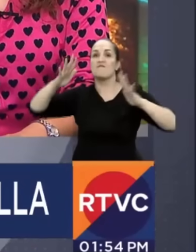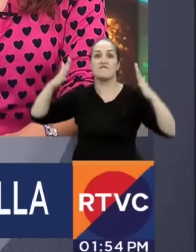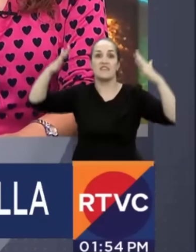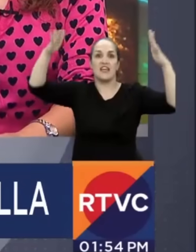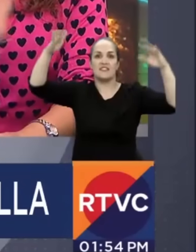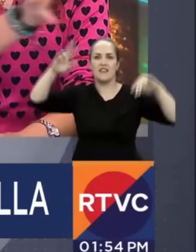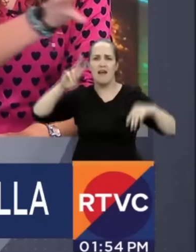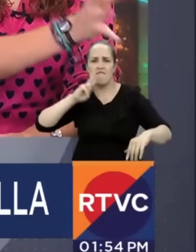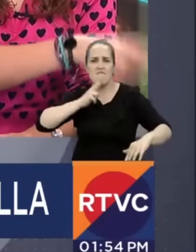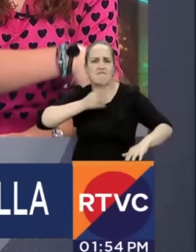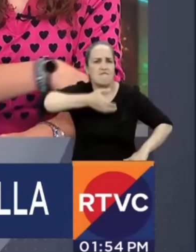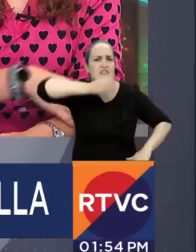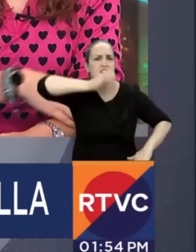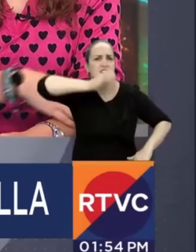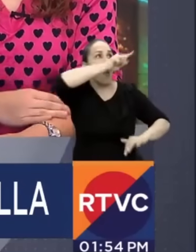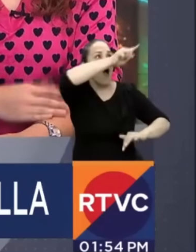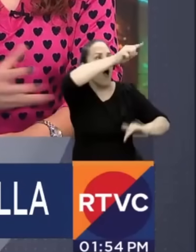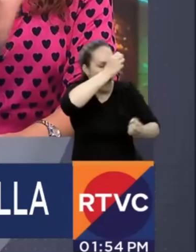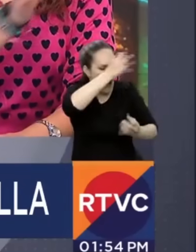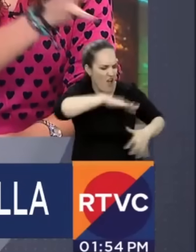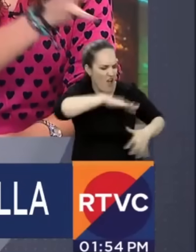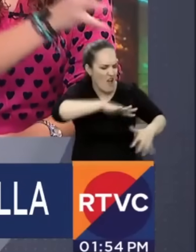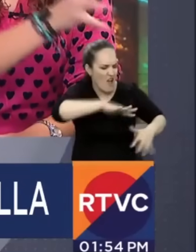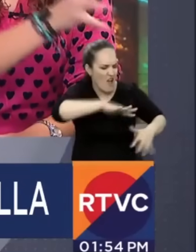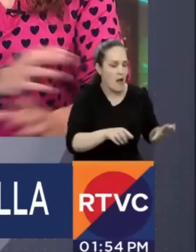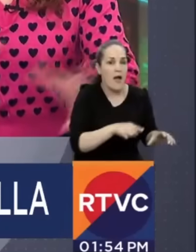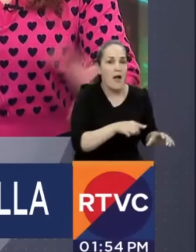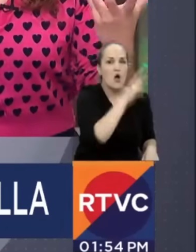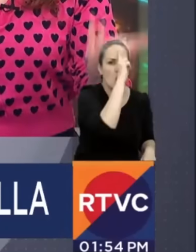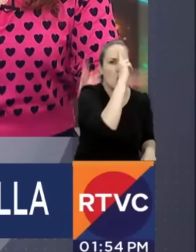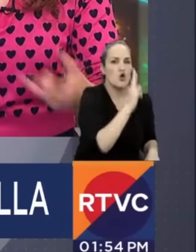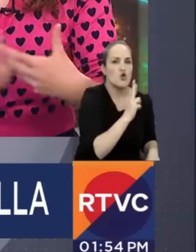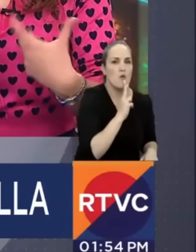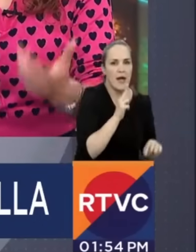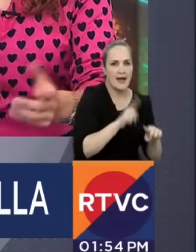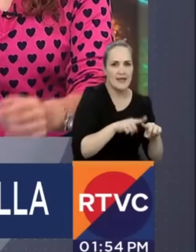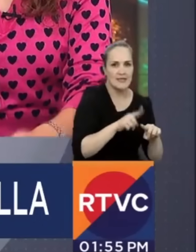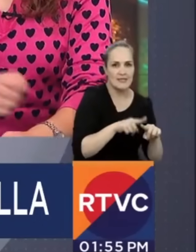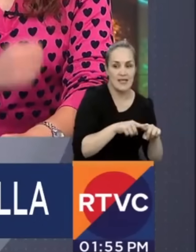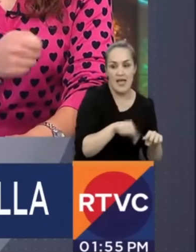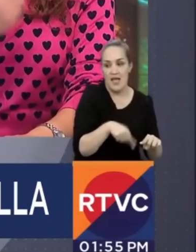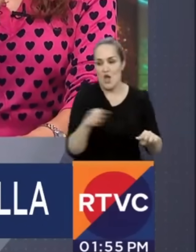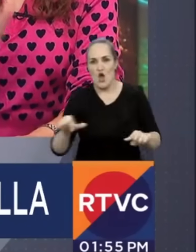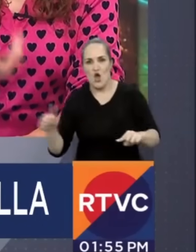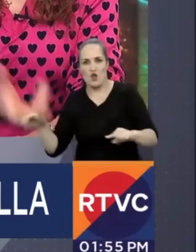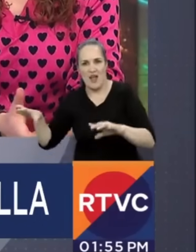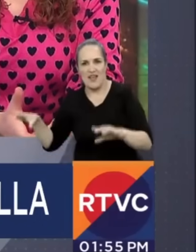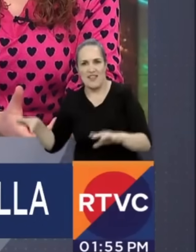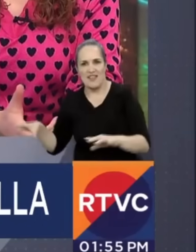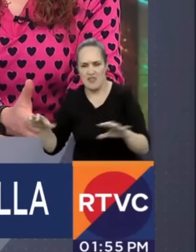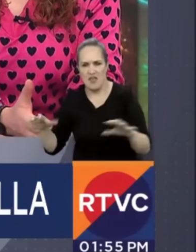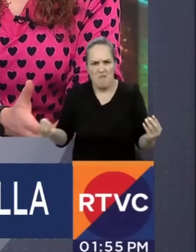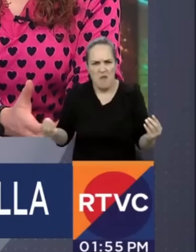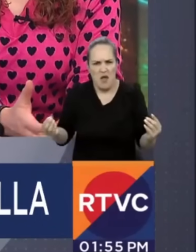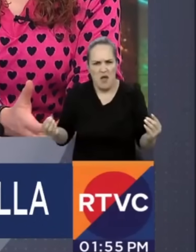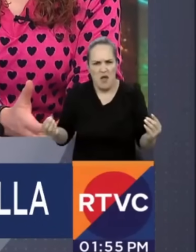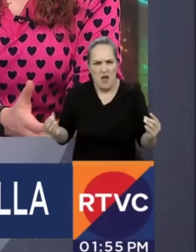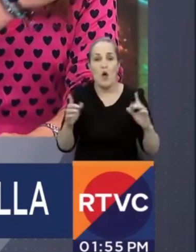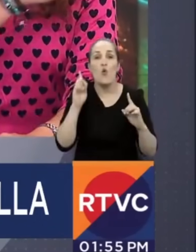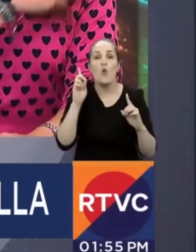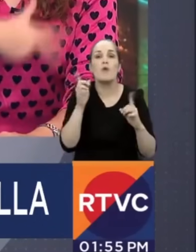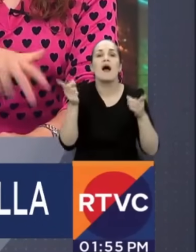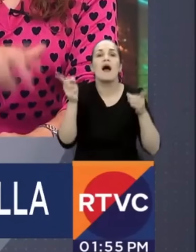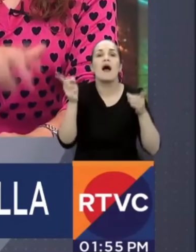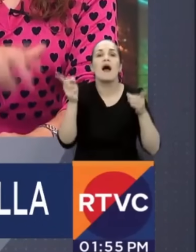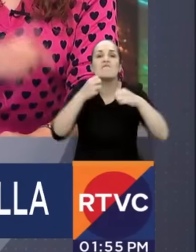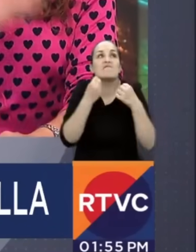de la celebración, y lo hacían en la antigua Roma, en la antigua Grecia, y de ahí venía la idea de celebrar, porque también era el comienzo de la primavera, ¿no? Se